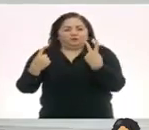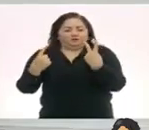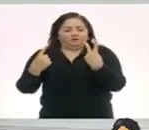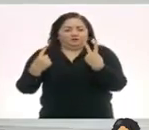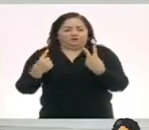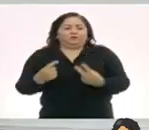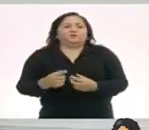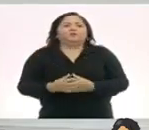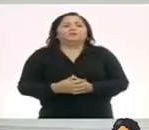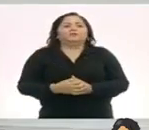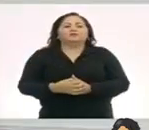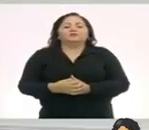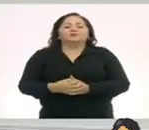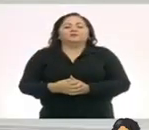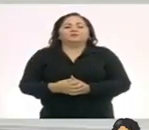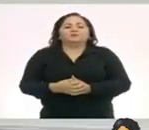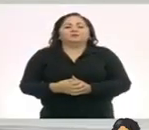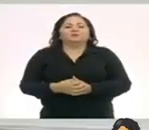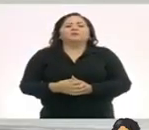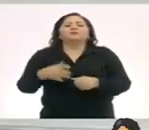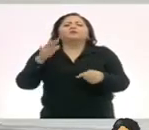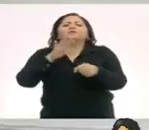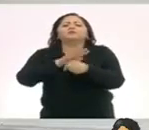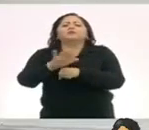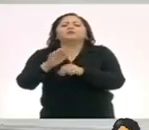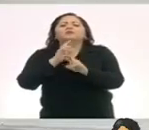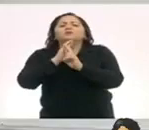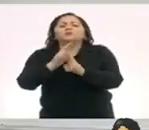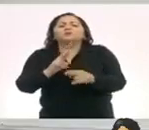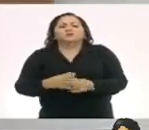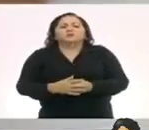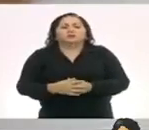Uh-huh. El resultado es